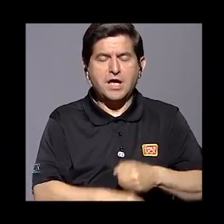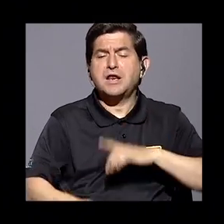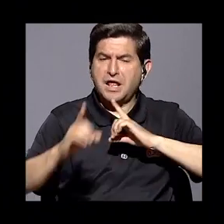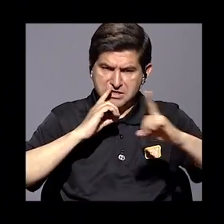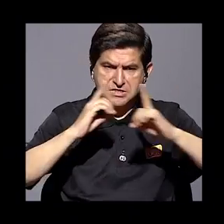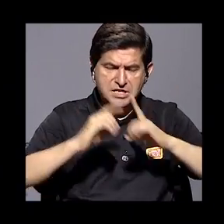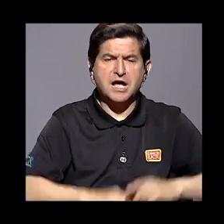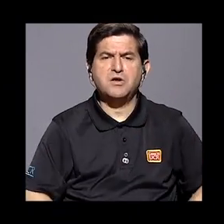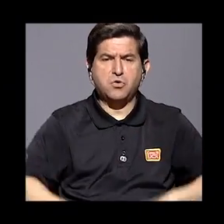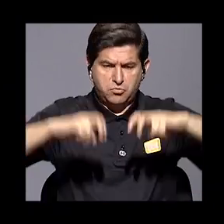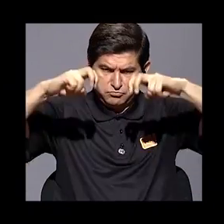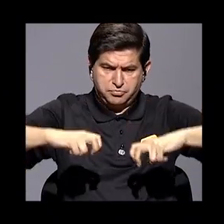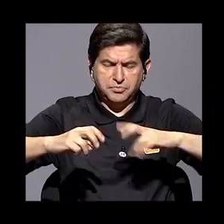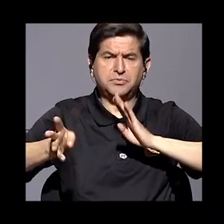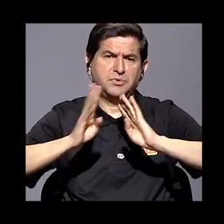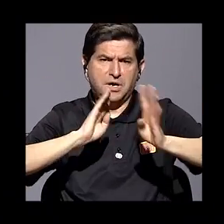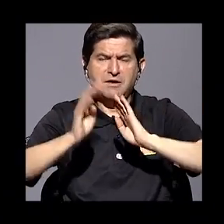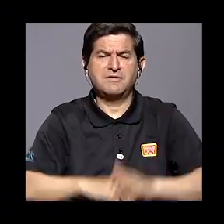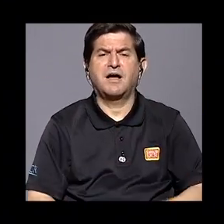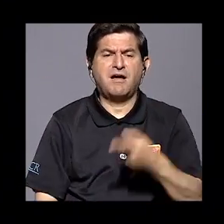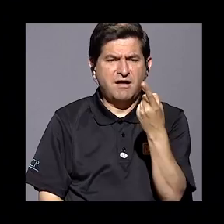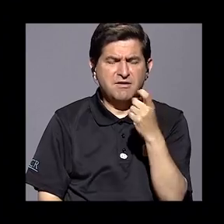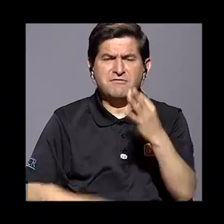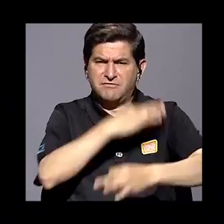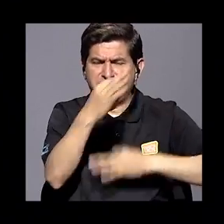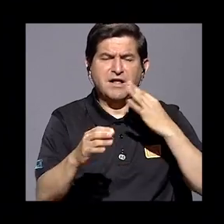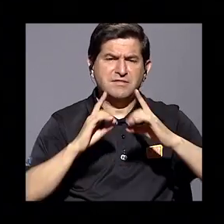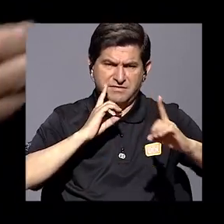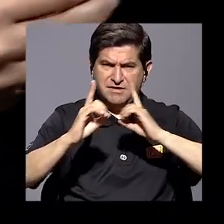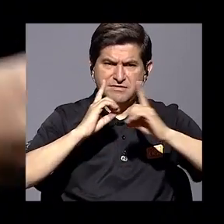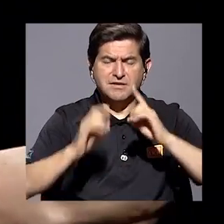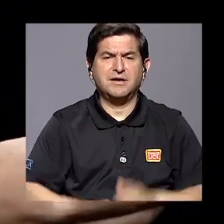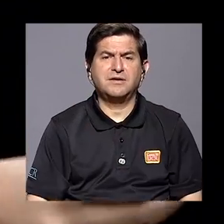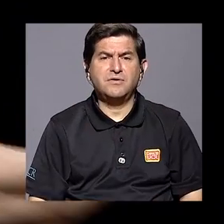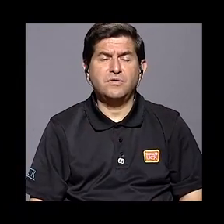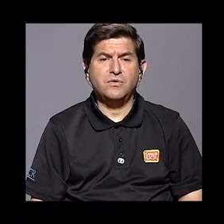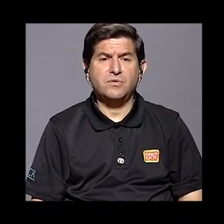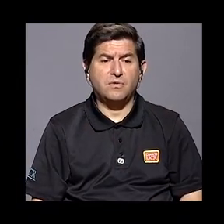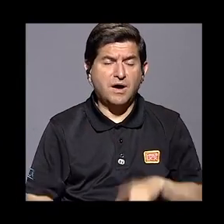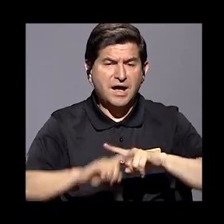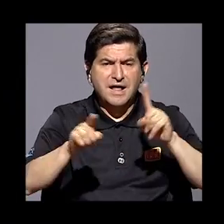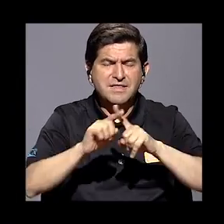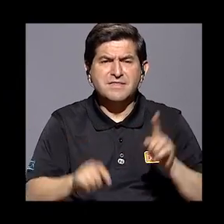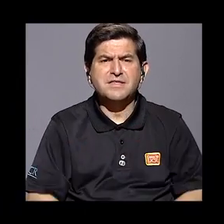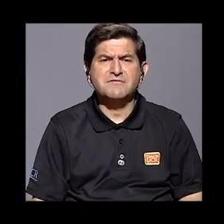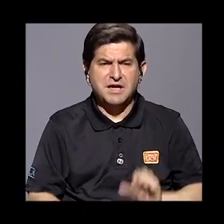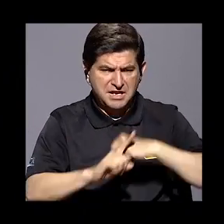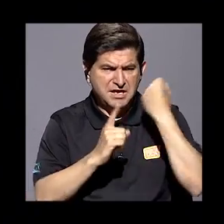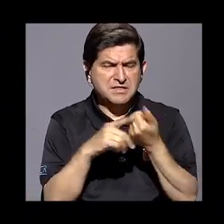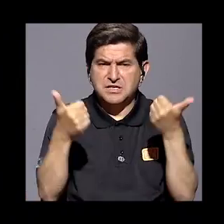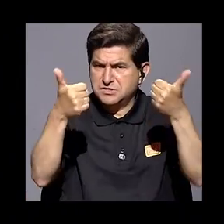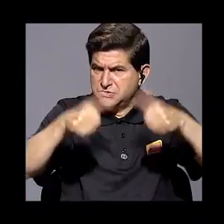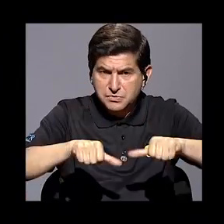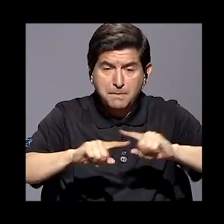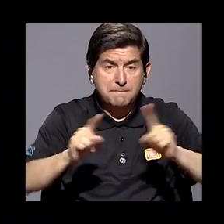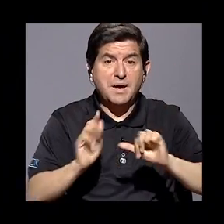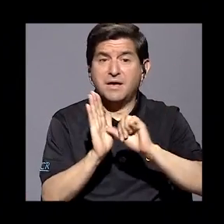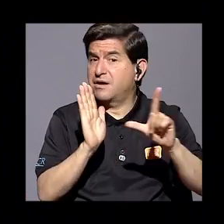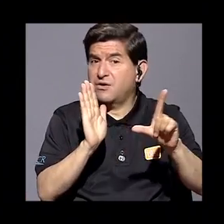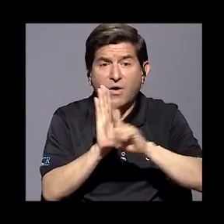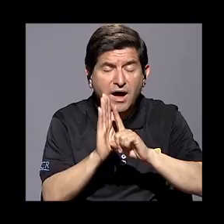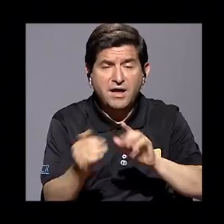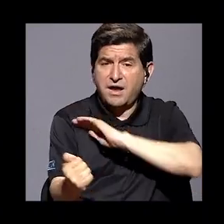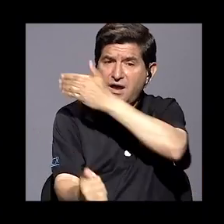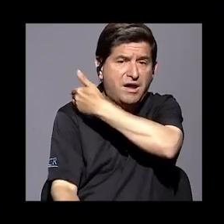mesa de diálogo y se siente hablar realmente hace falta este tipo de diálogos hay puntos de encuentro de desencuentro pero si ni la asamblea legislativa